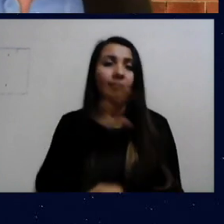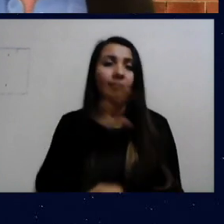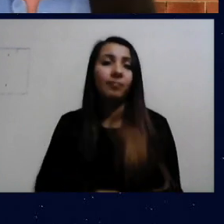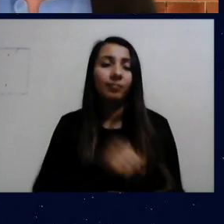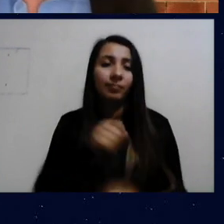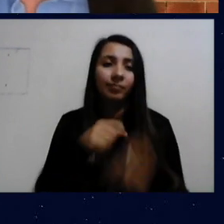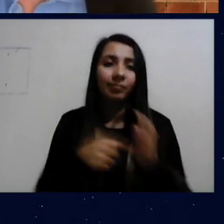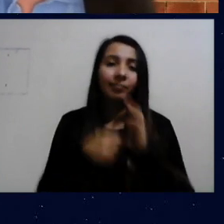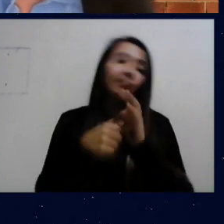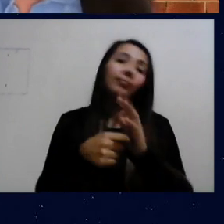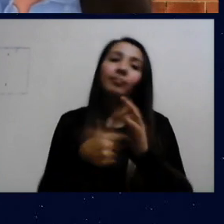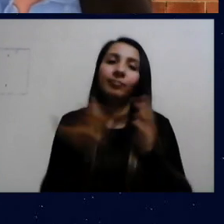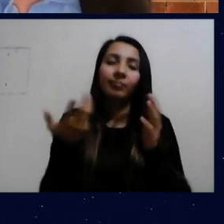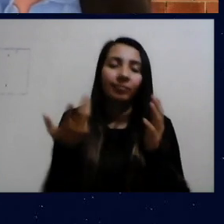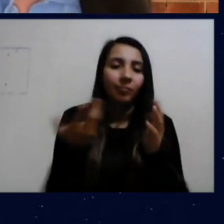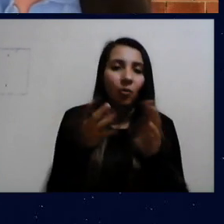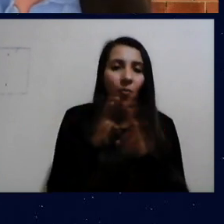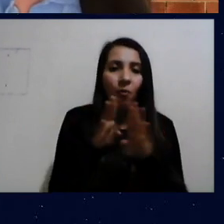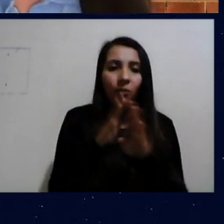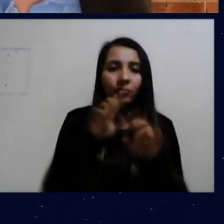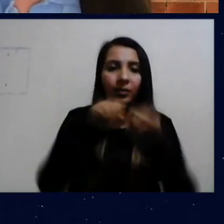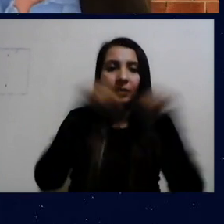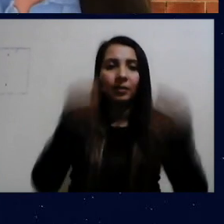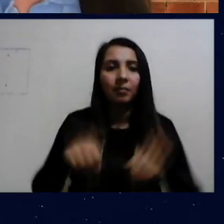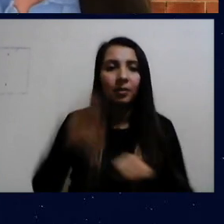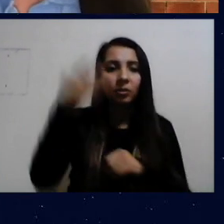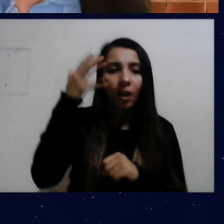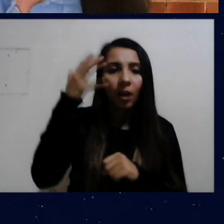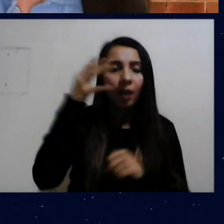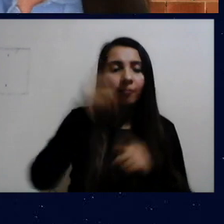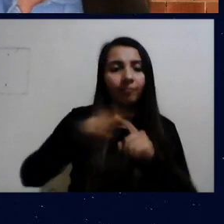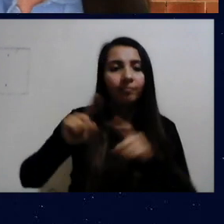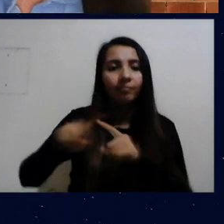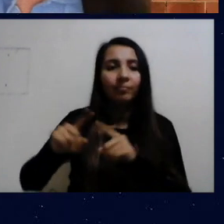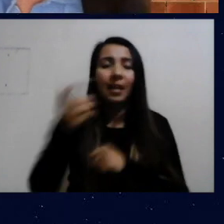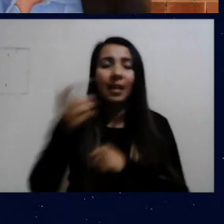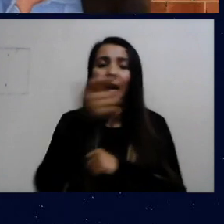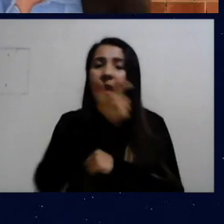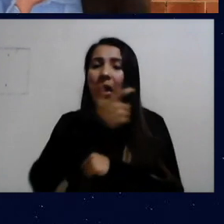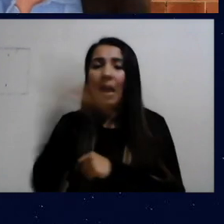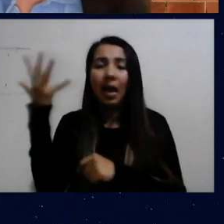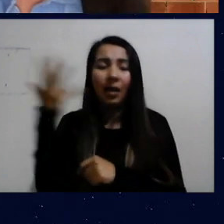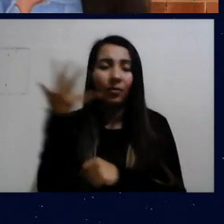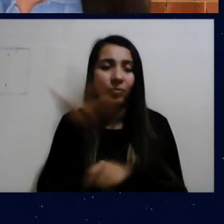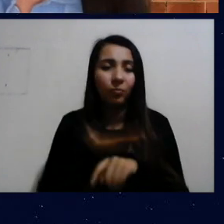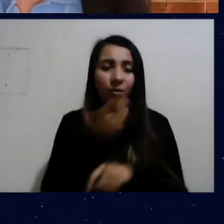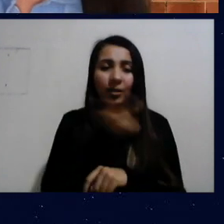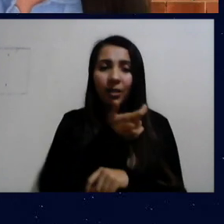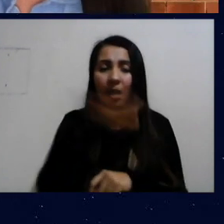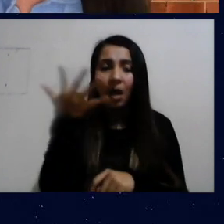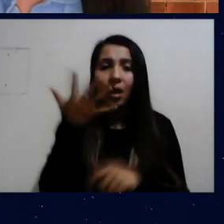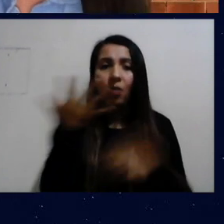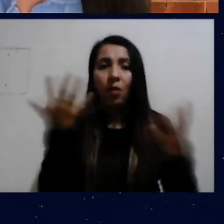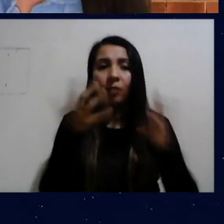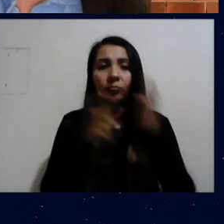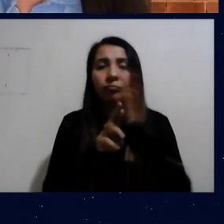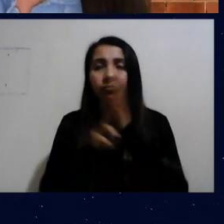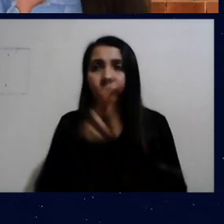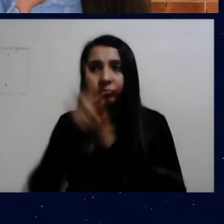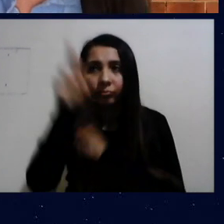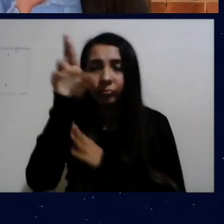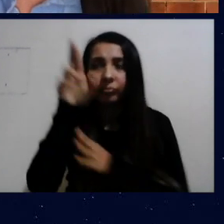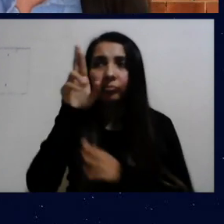caro. O sea, lanzar una misión que vaya a un cometa, que vaya a otro